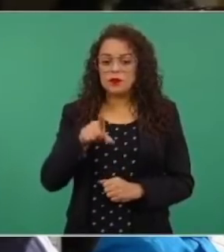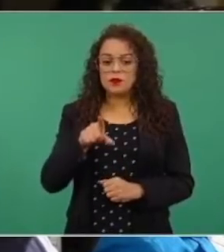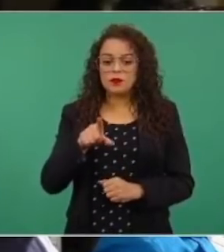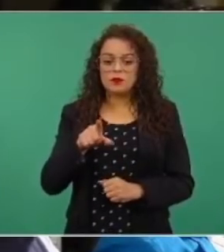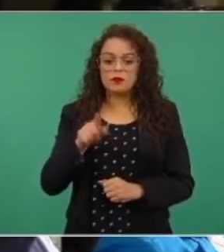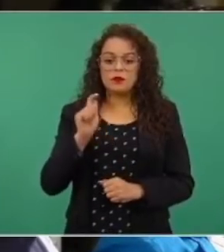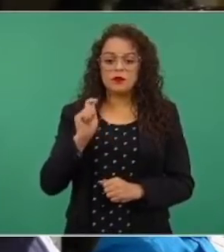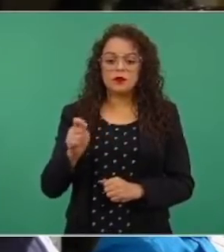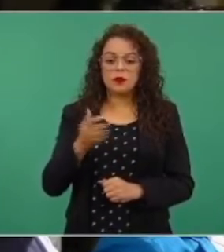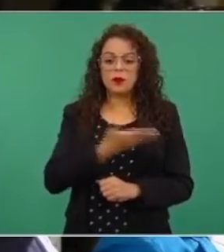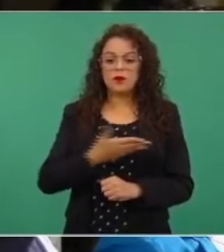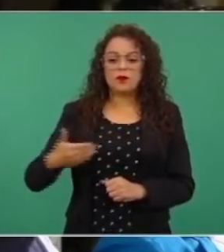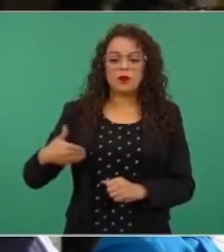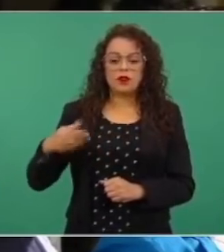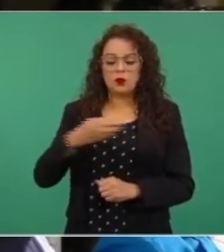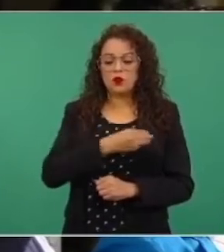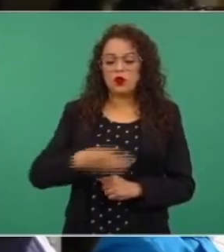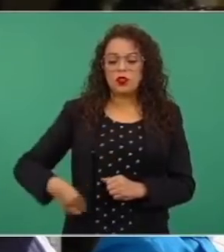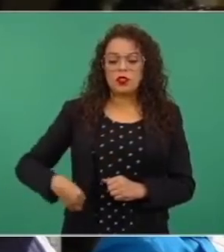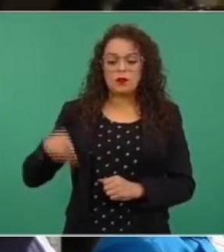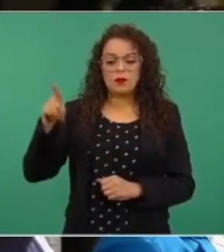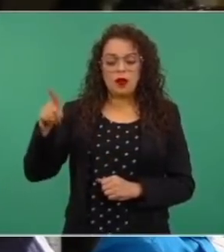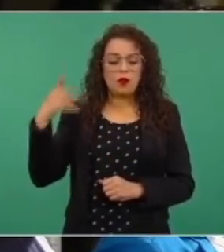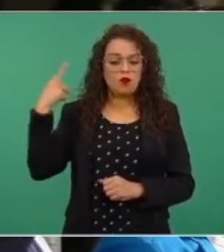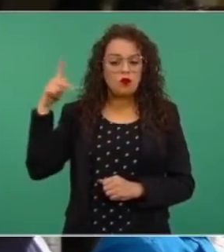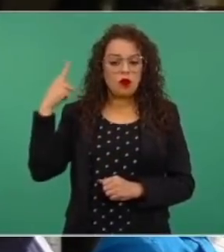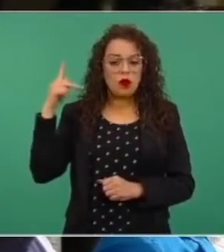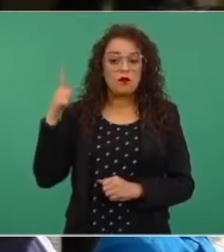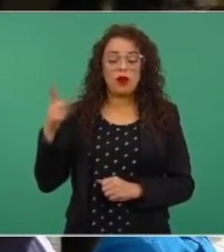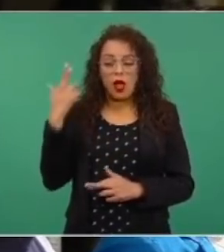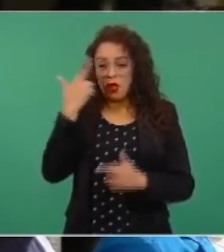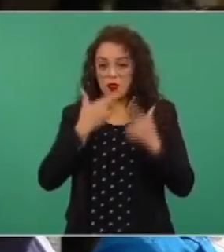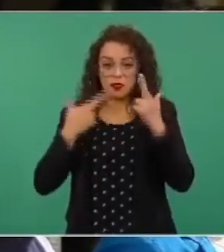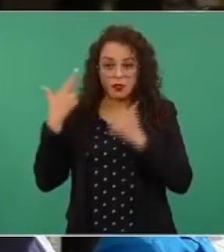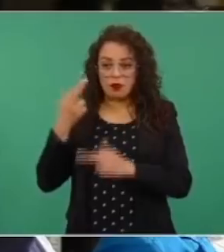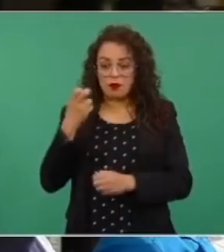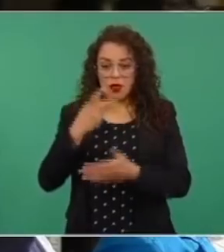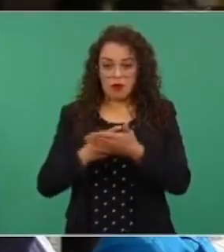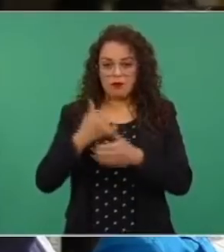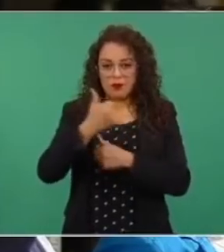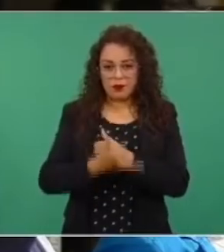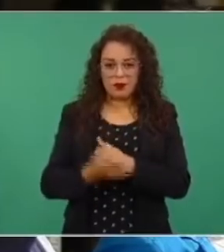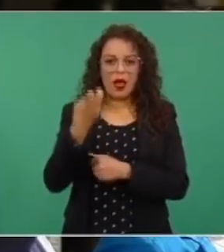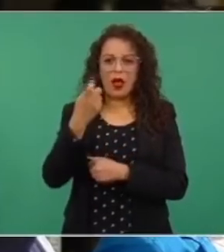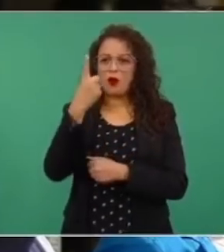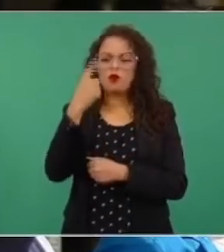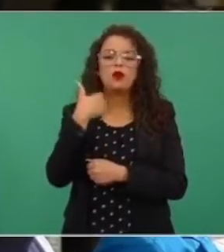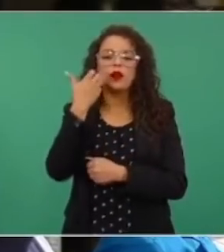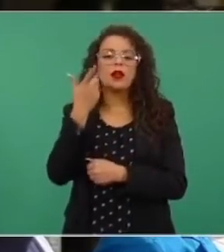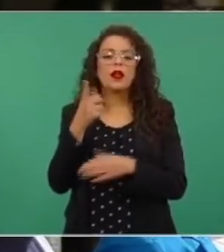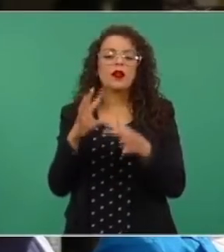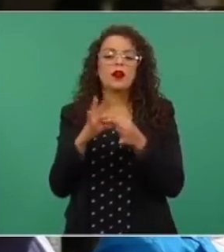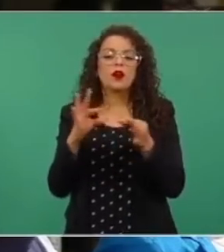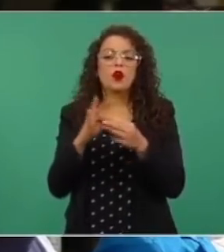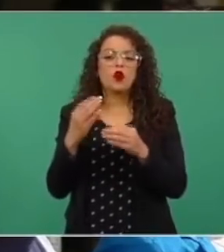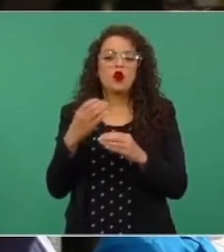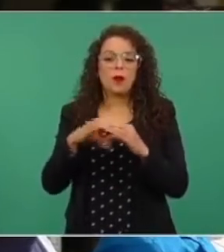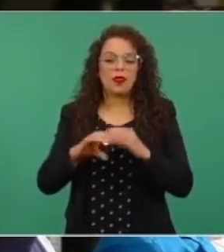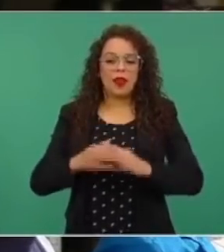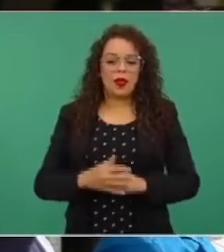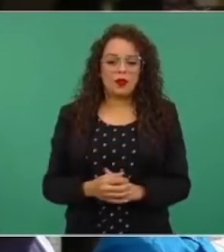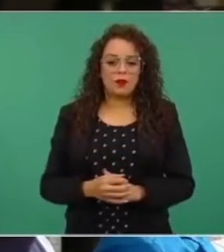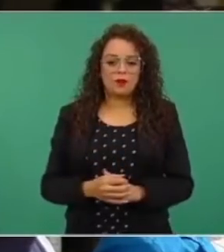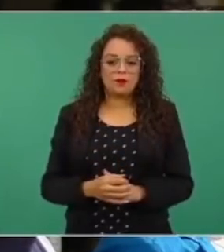será presidente municipal de Puebla, está revisando la continuidad de este proyecto, nada más como comentario que fue uno de los temas que vine a exponer de este